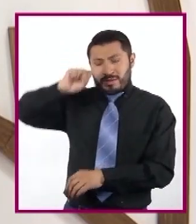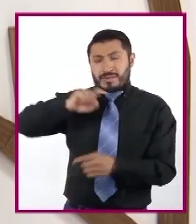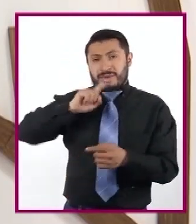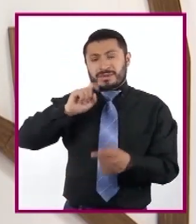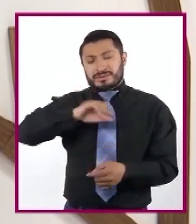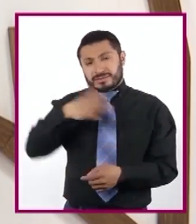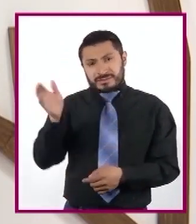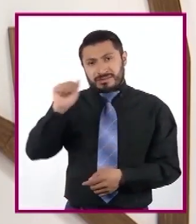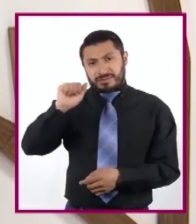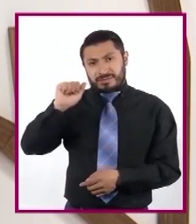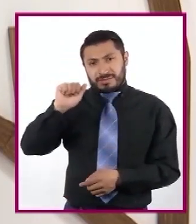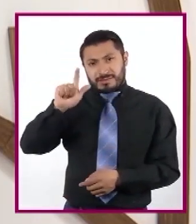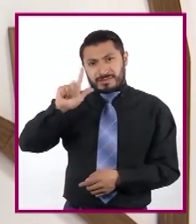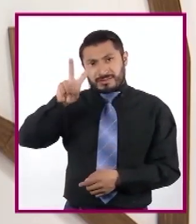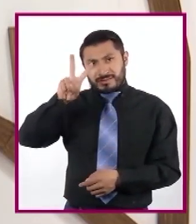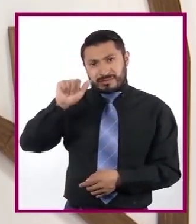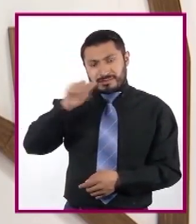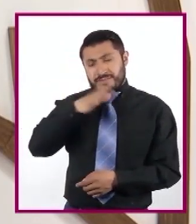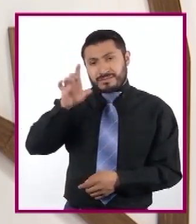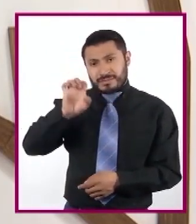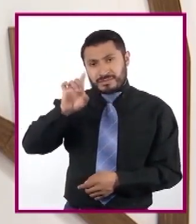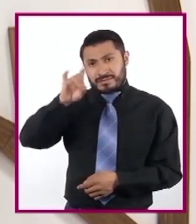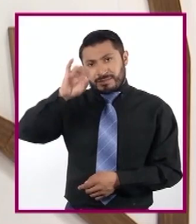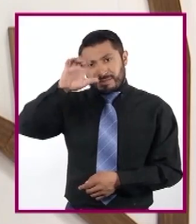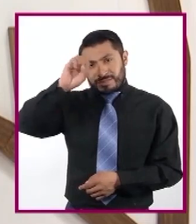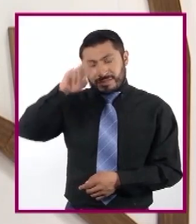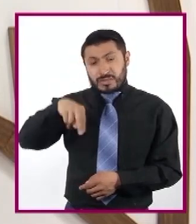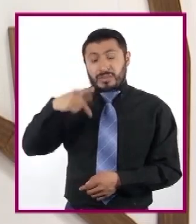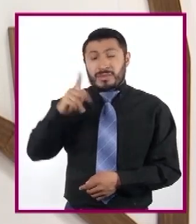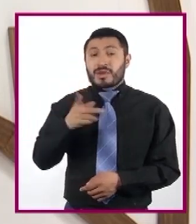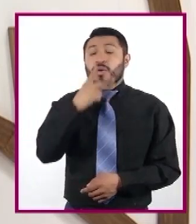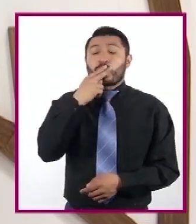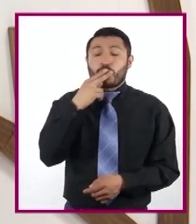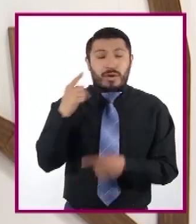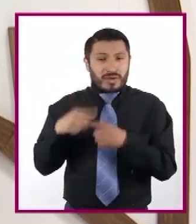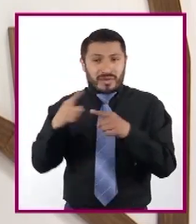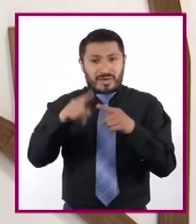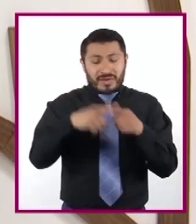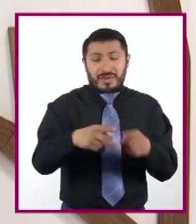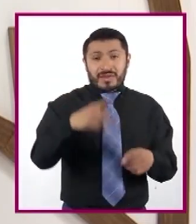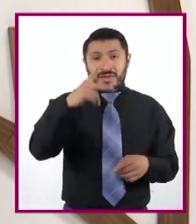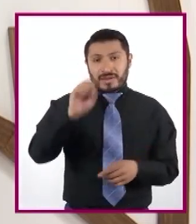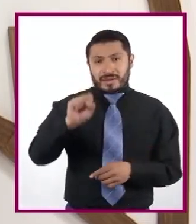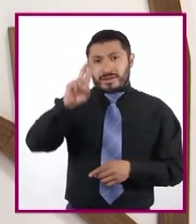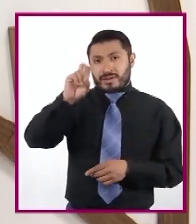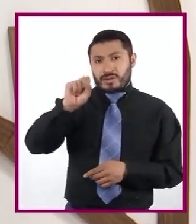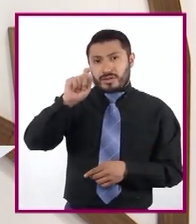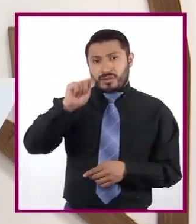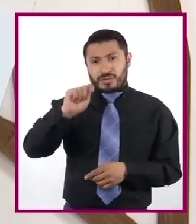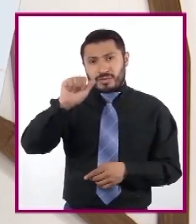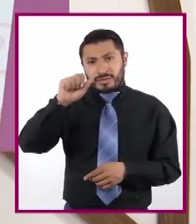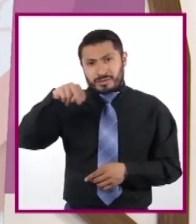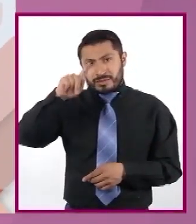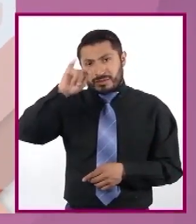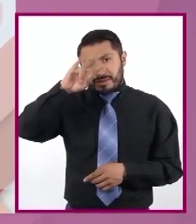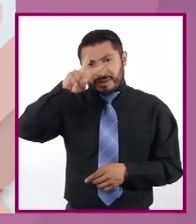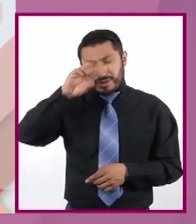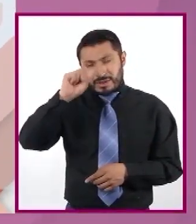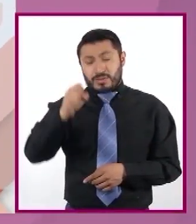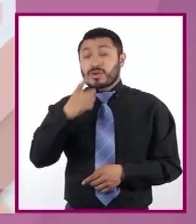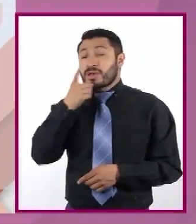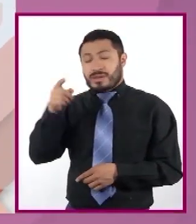Sin embargo, a lo largo del texto se utilizaron diferentes sustantivos y calificativos para referirse a él, tales